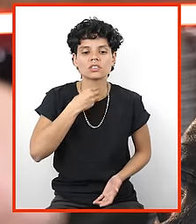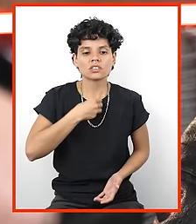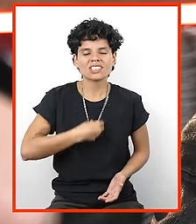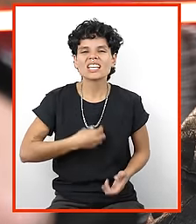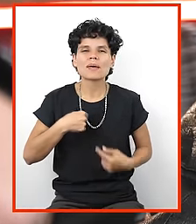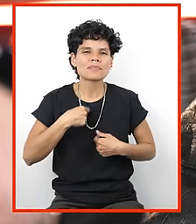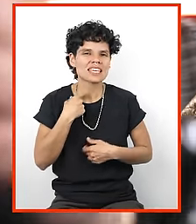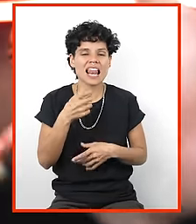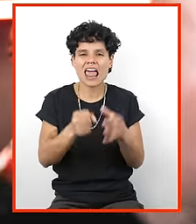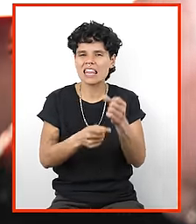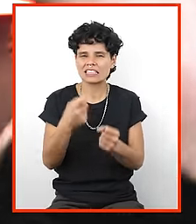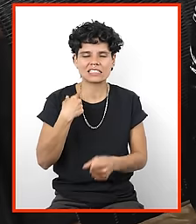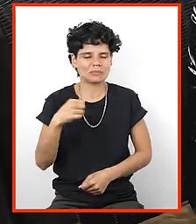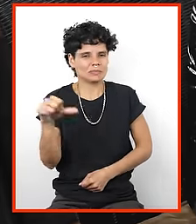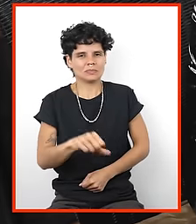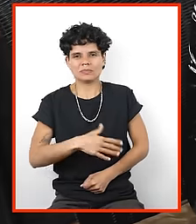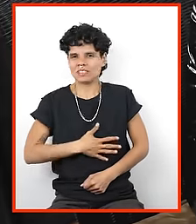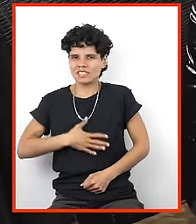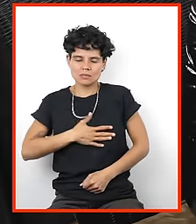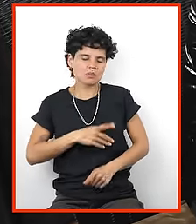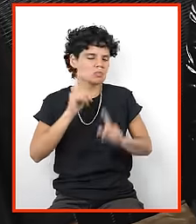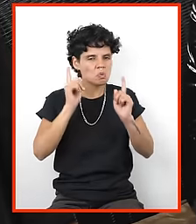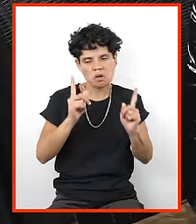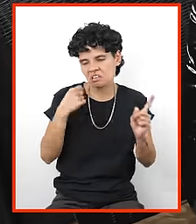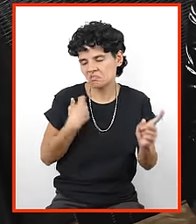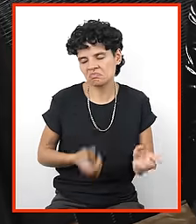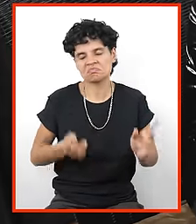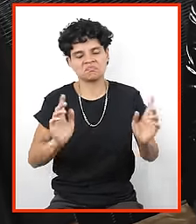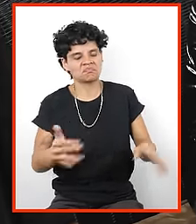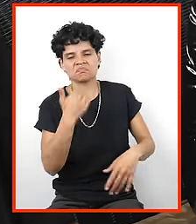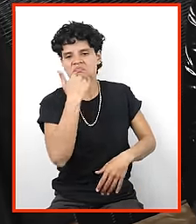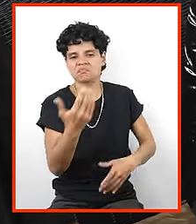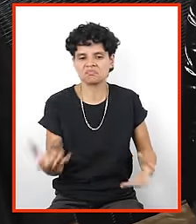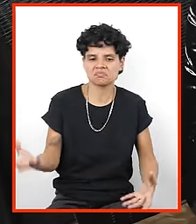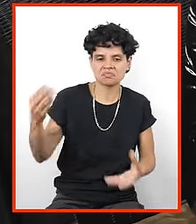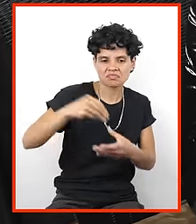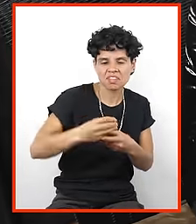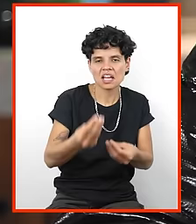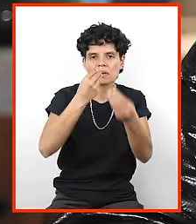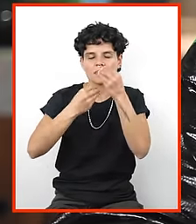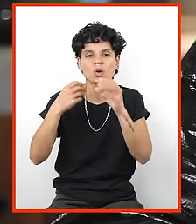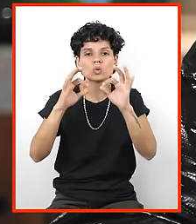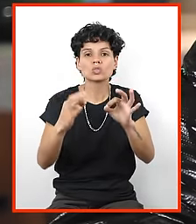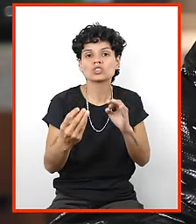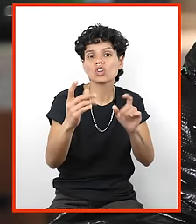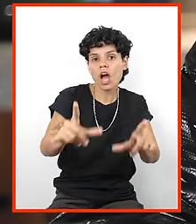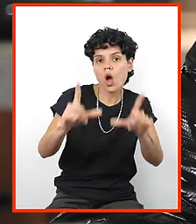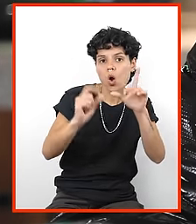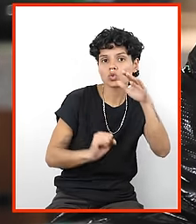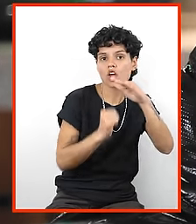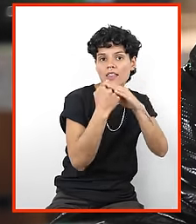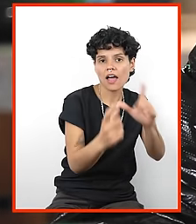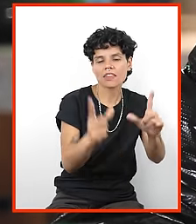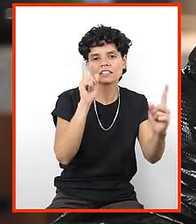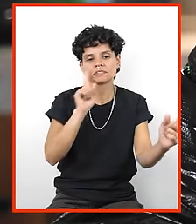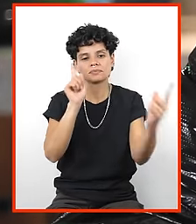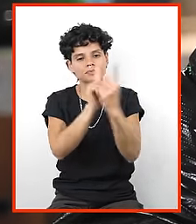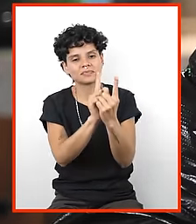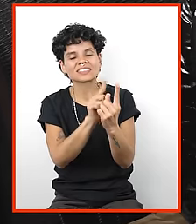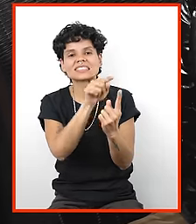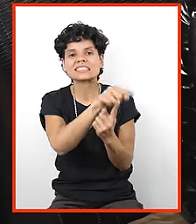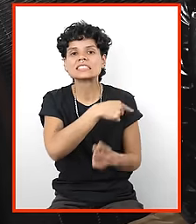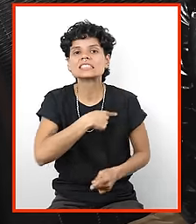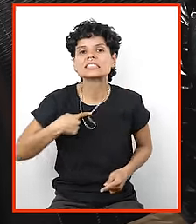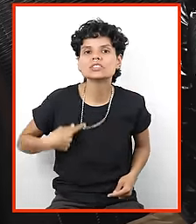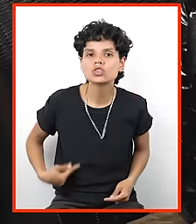Lactosa, claro. No debería comer, pero igual como, y después justo me presentan a las autoridades. Nunca he contado esta cuestión más poderosa. Y eran